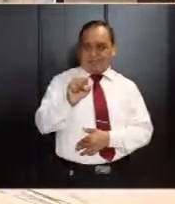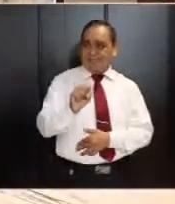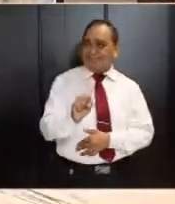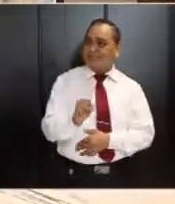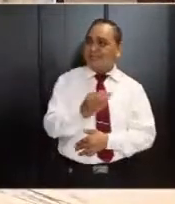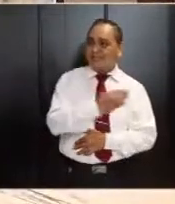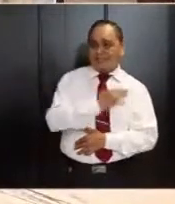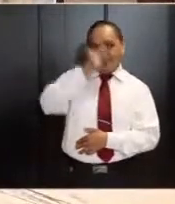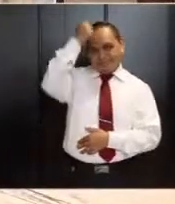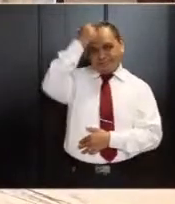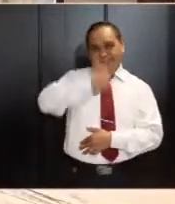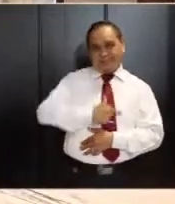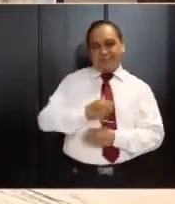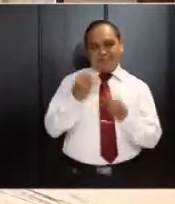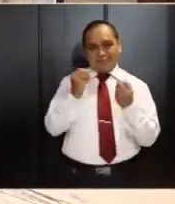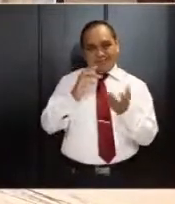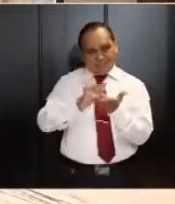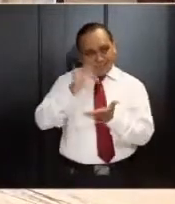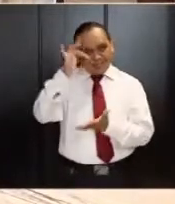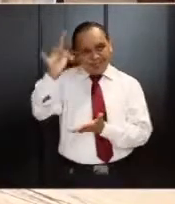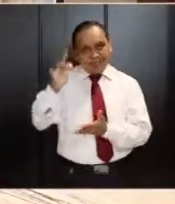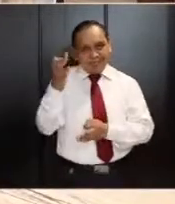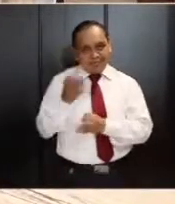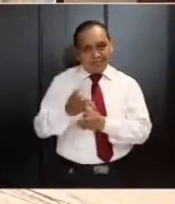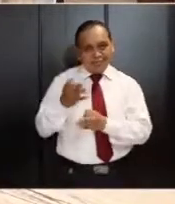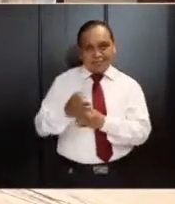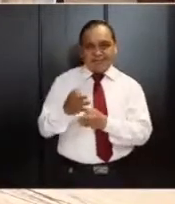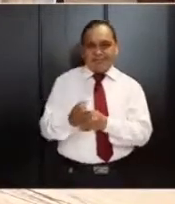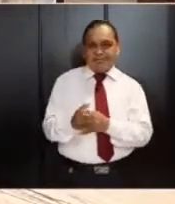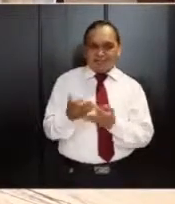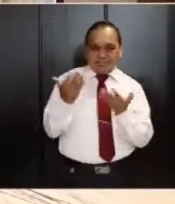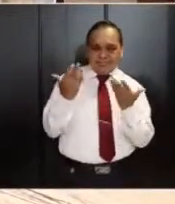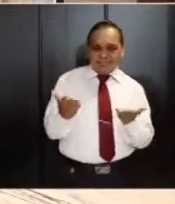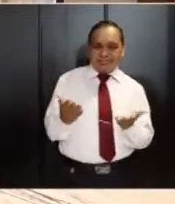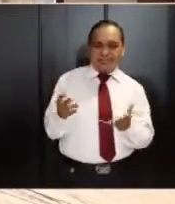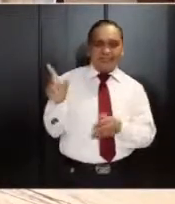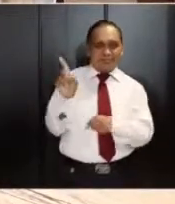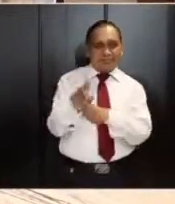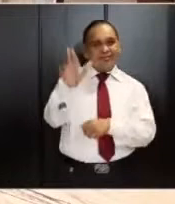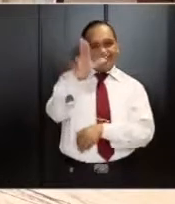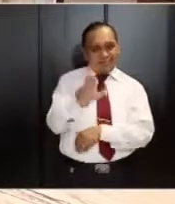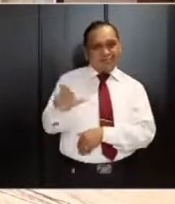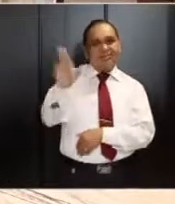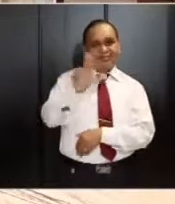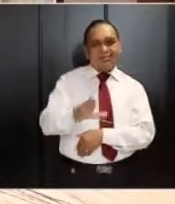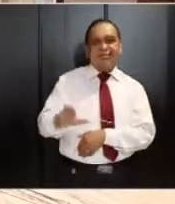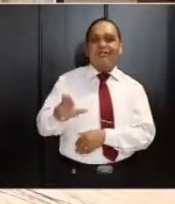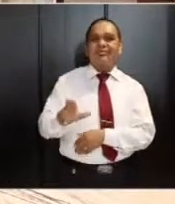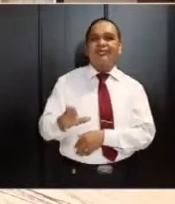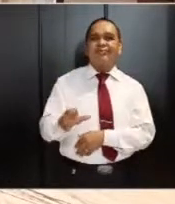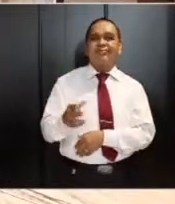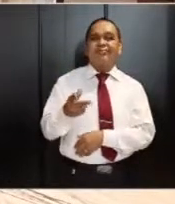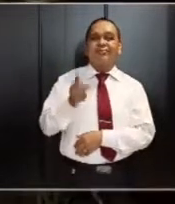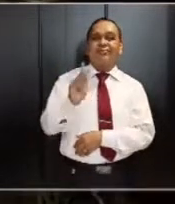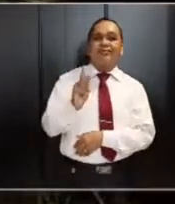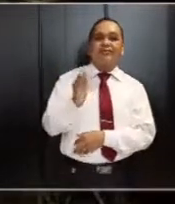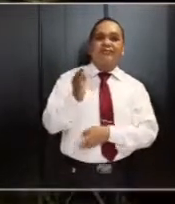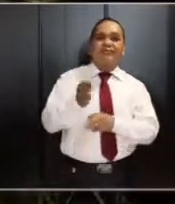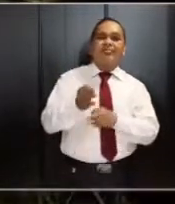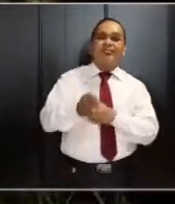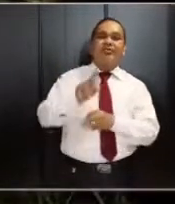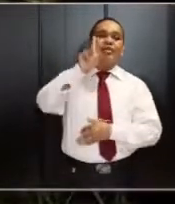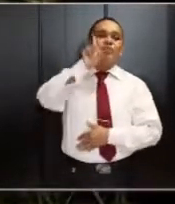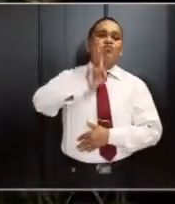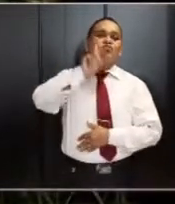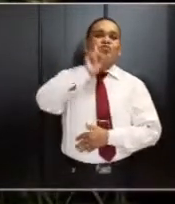Gobernadora, muy buenas noches, muchas gracias por la oportunidad de estar aquí en el Martes del Jaguar, sobre todo en una fecha tan significativa para las